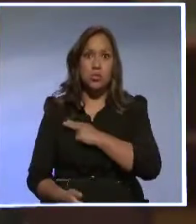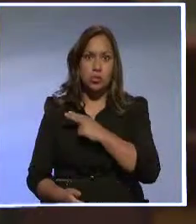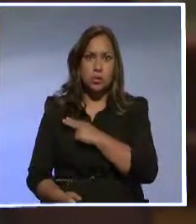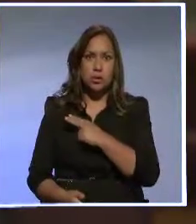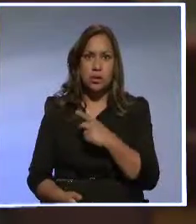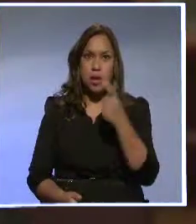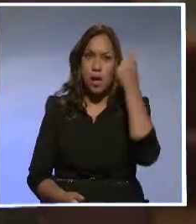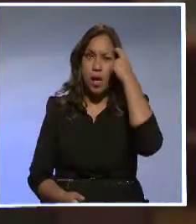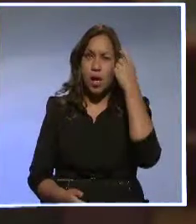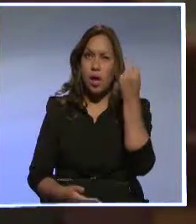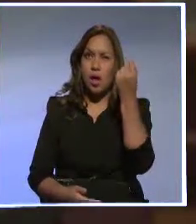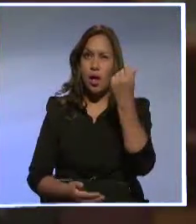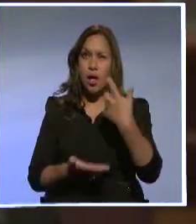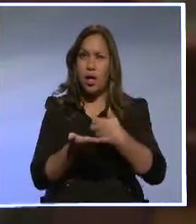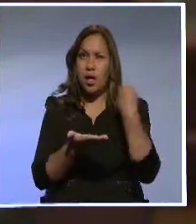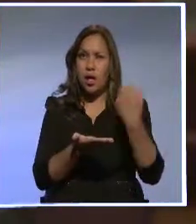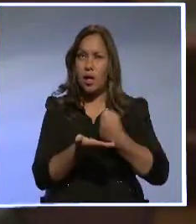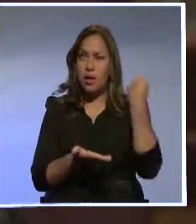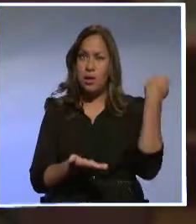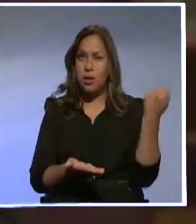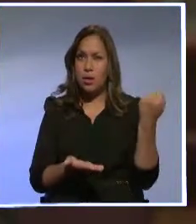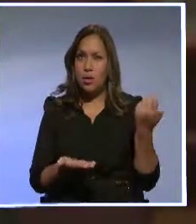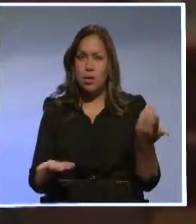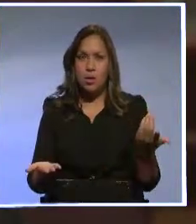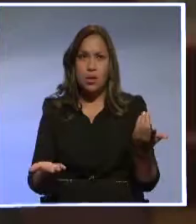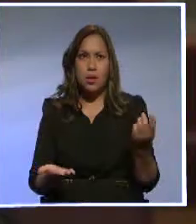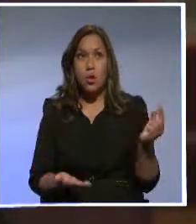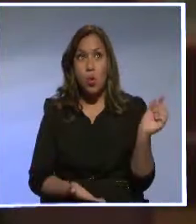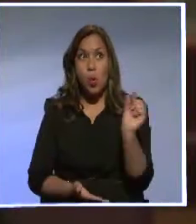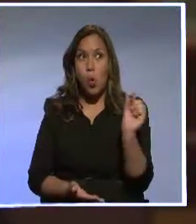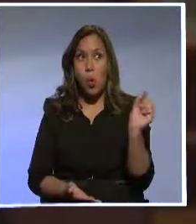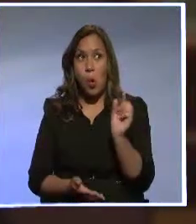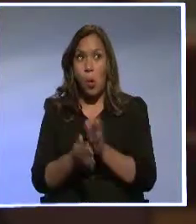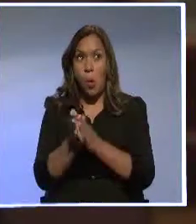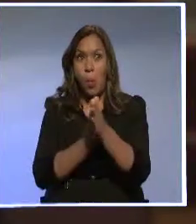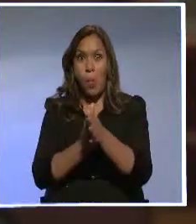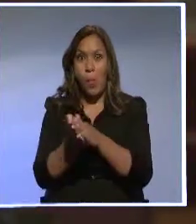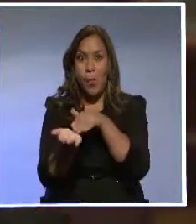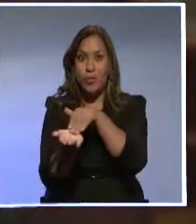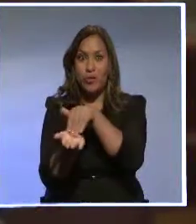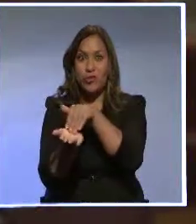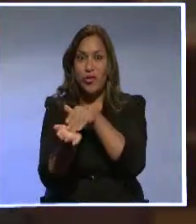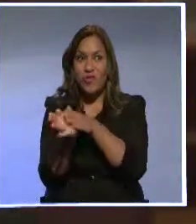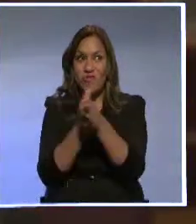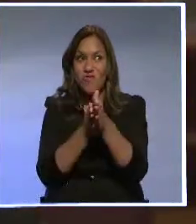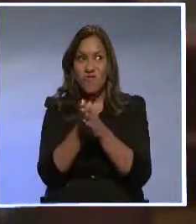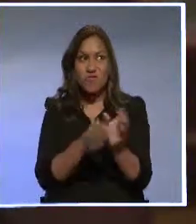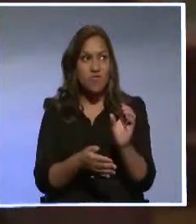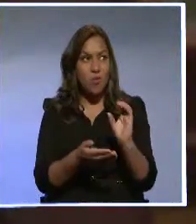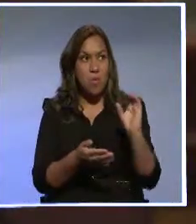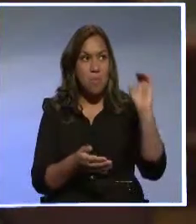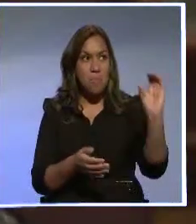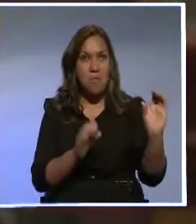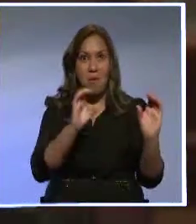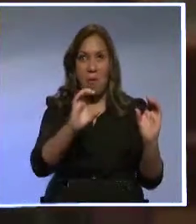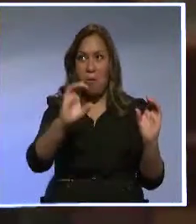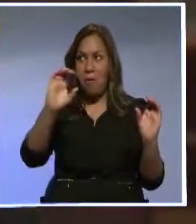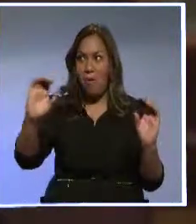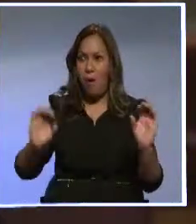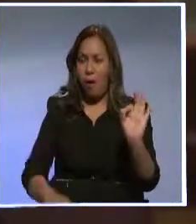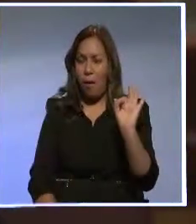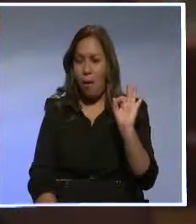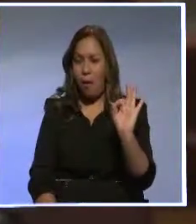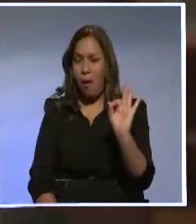una en una en una repartición de utilidades entre los socios no hay tal las universidades no tienen socios no tienen